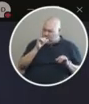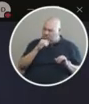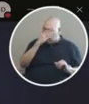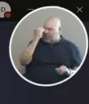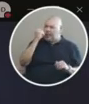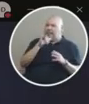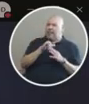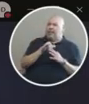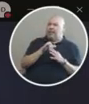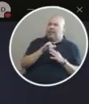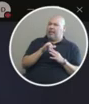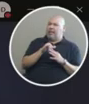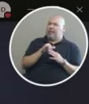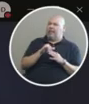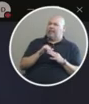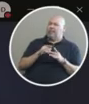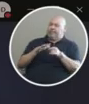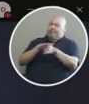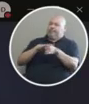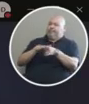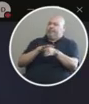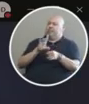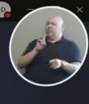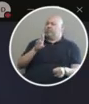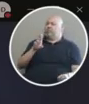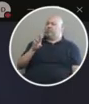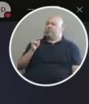que el barrio Duranguito